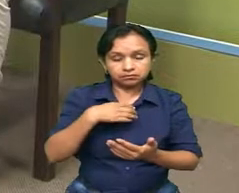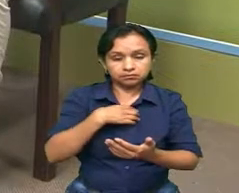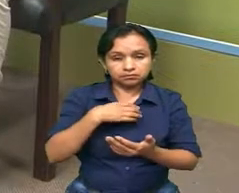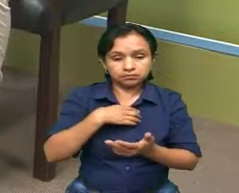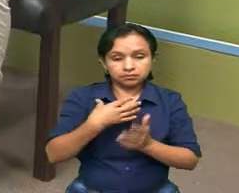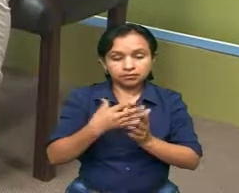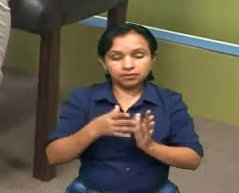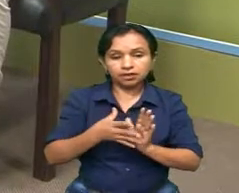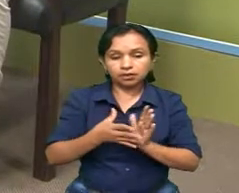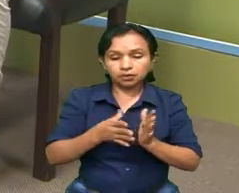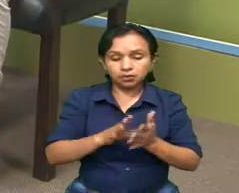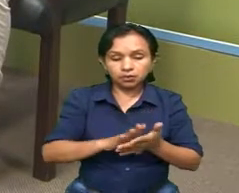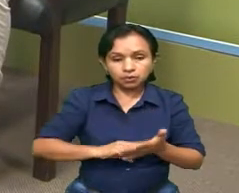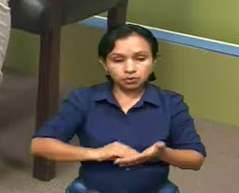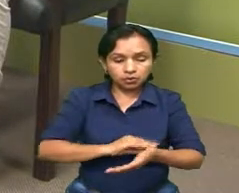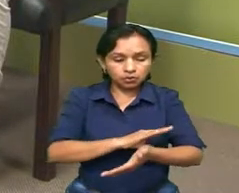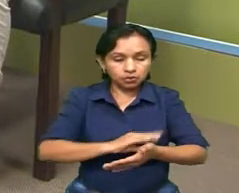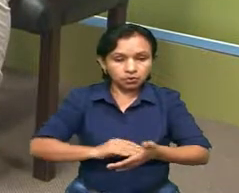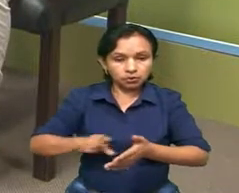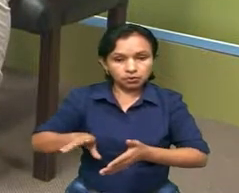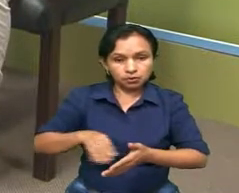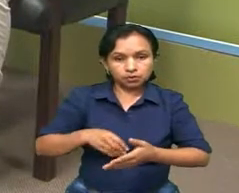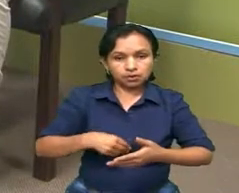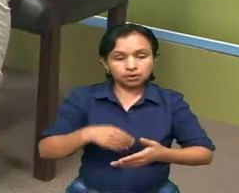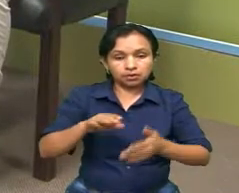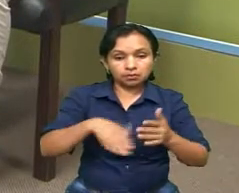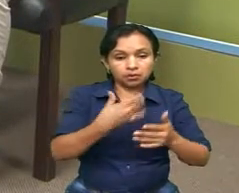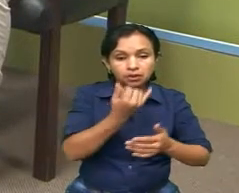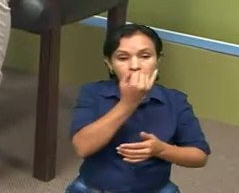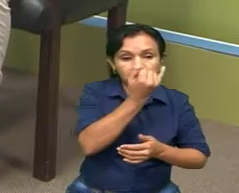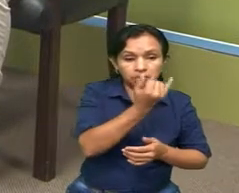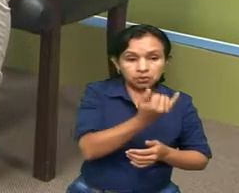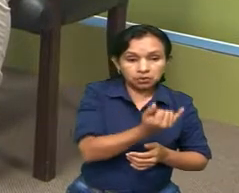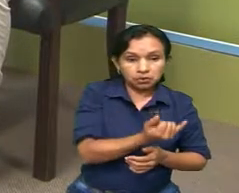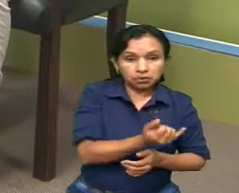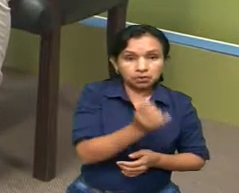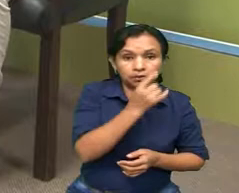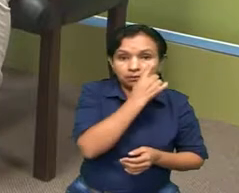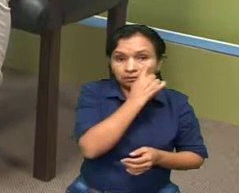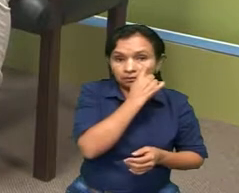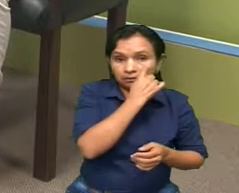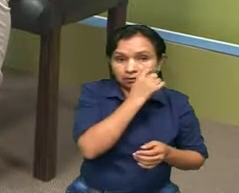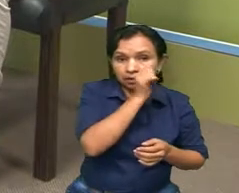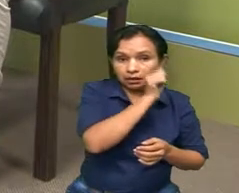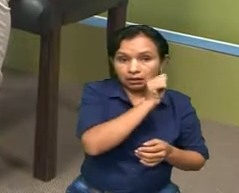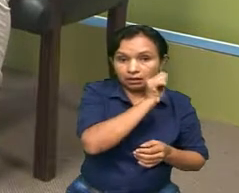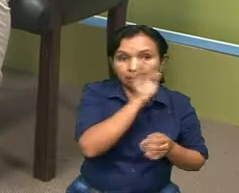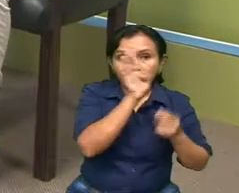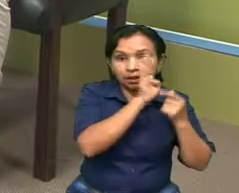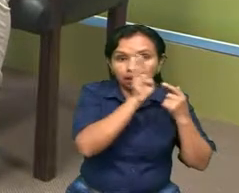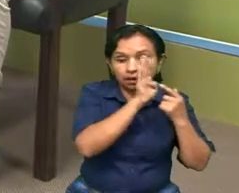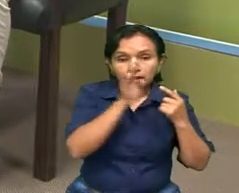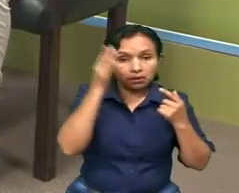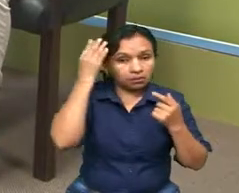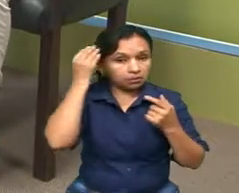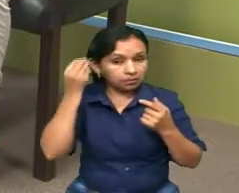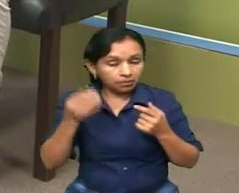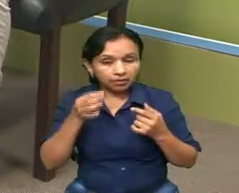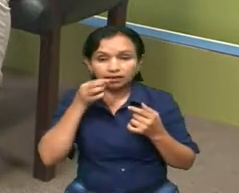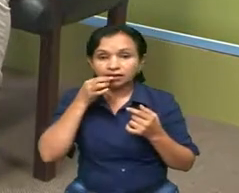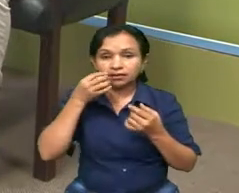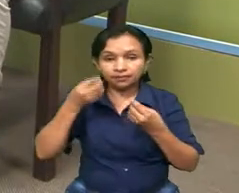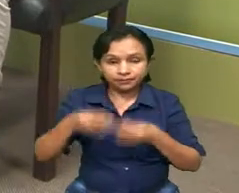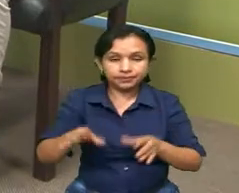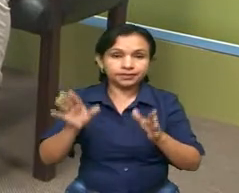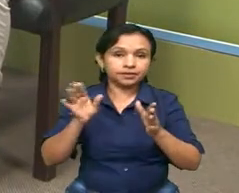hierro, el ácido fólico, y al final terminamos anémica, sin cabello, sin los dientes, los huesos se nos